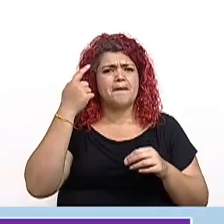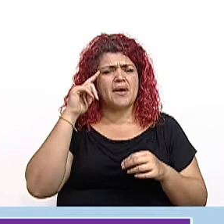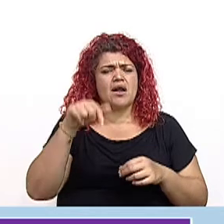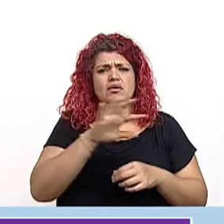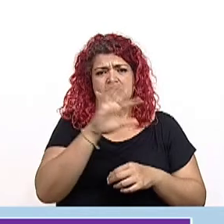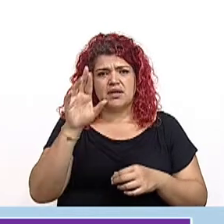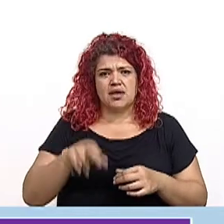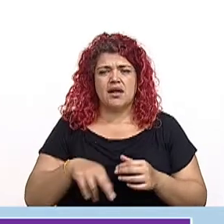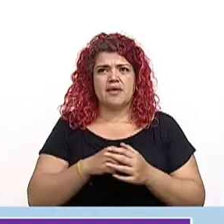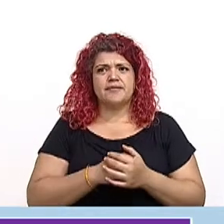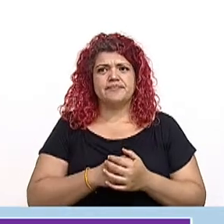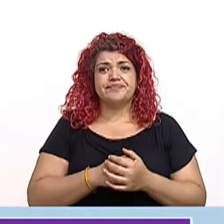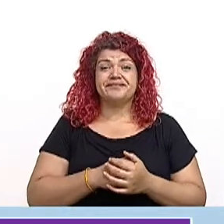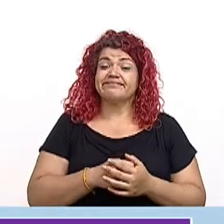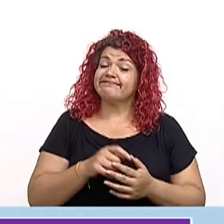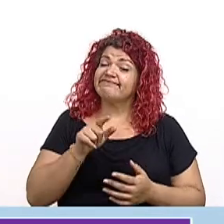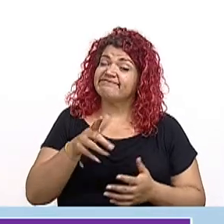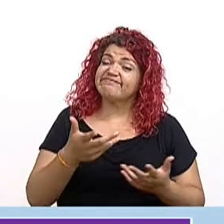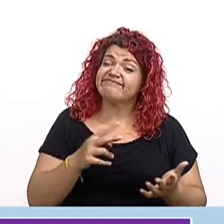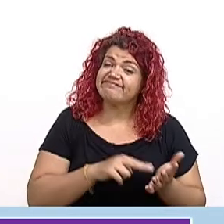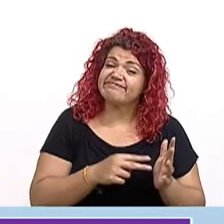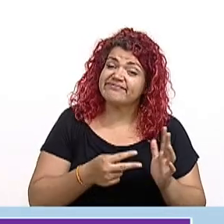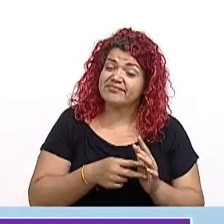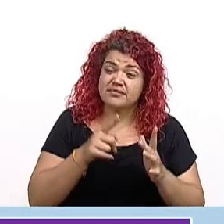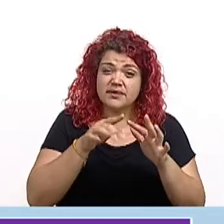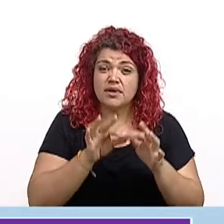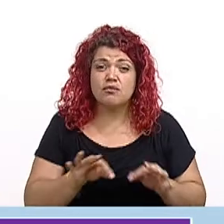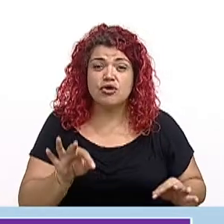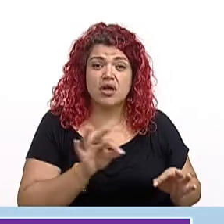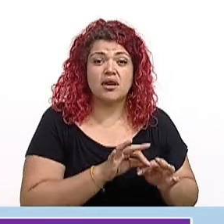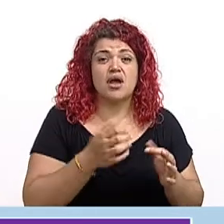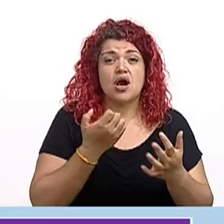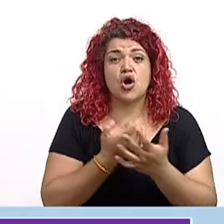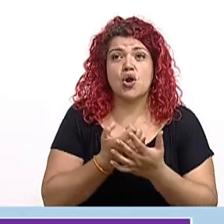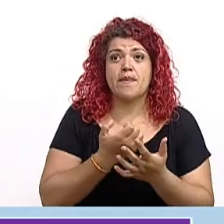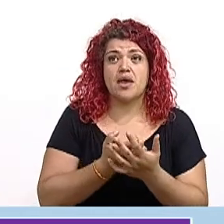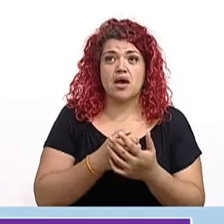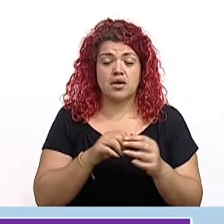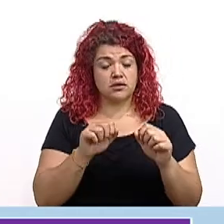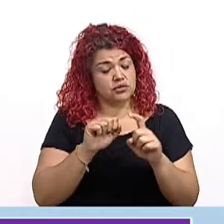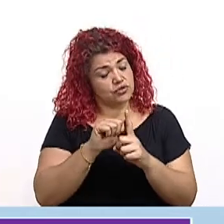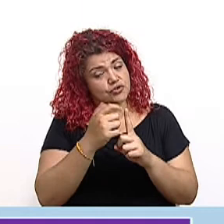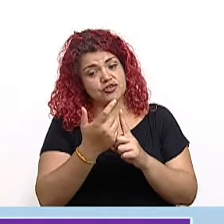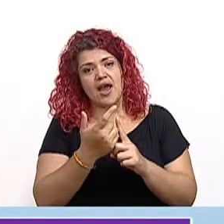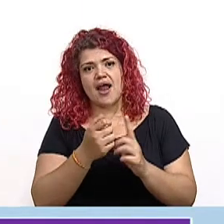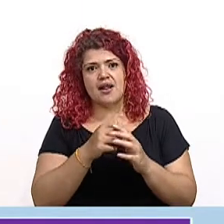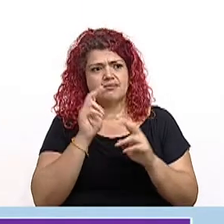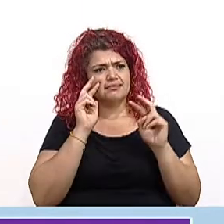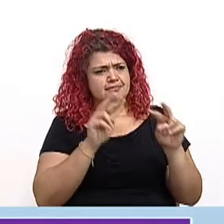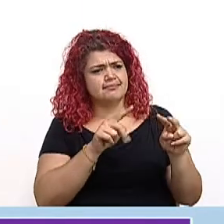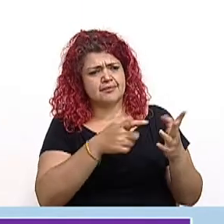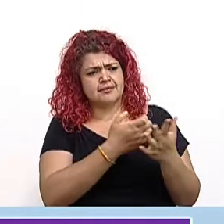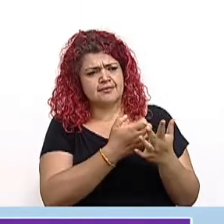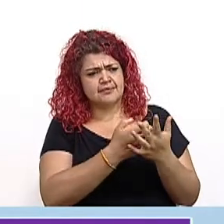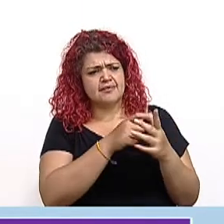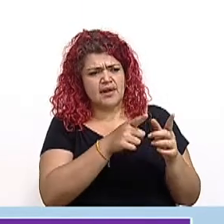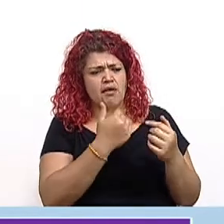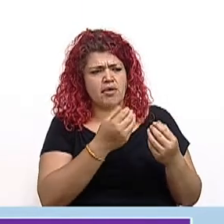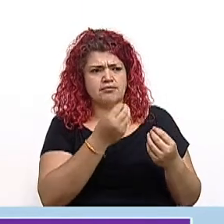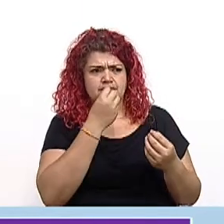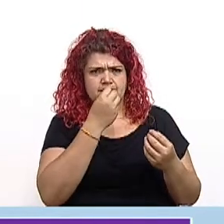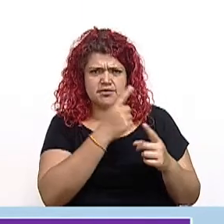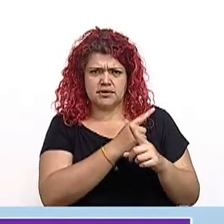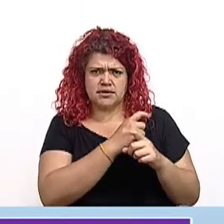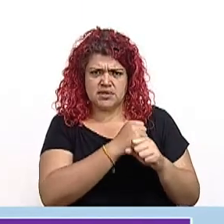Rica. Esto también representa una gran importancia económica y social. Desde el punto de vista económico, por la seguridad